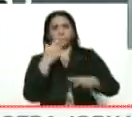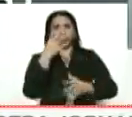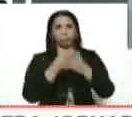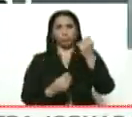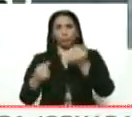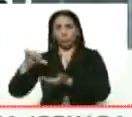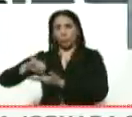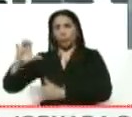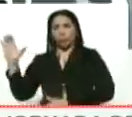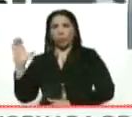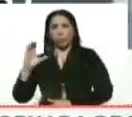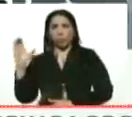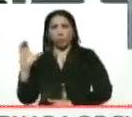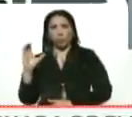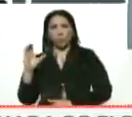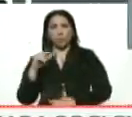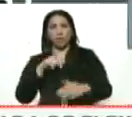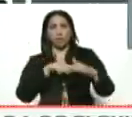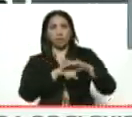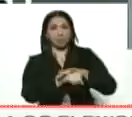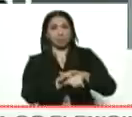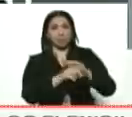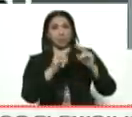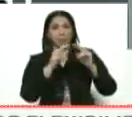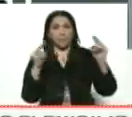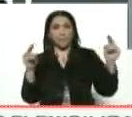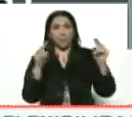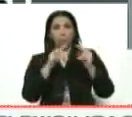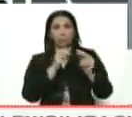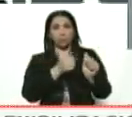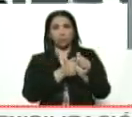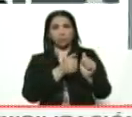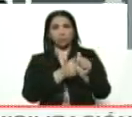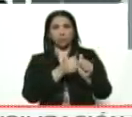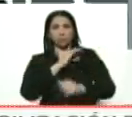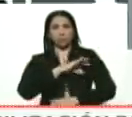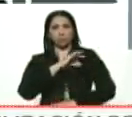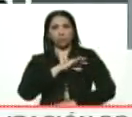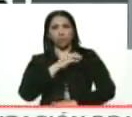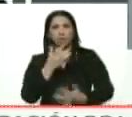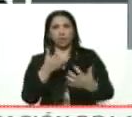Bogotá, entró por el puesto de asistencia social integral